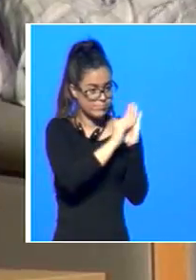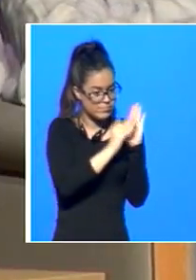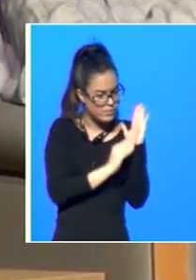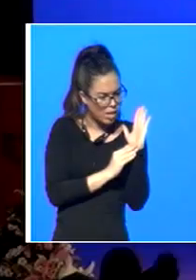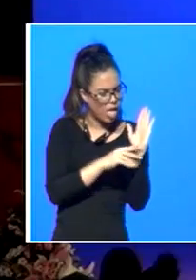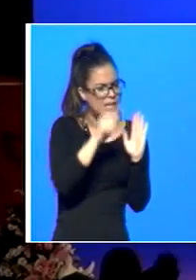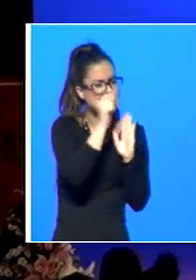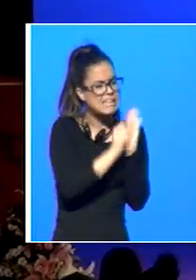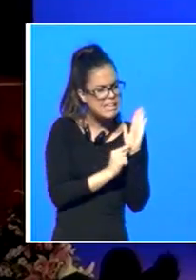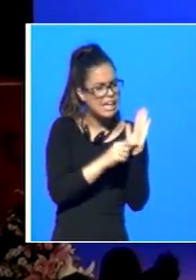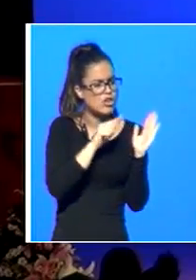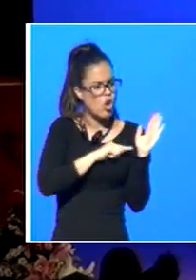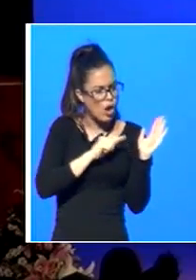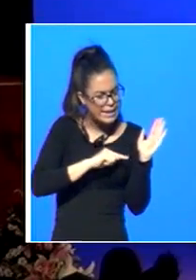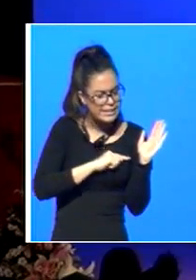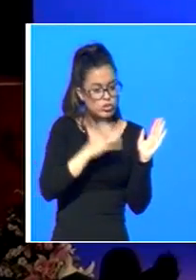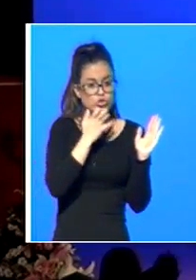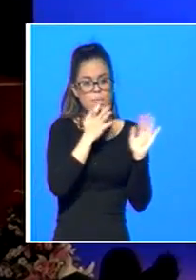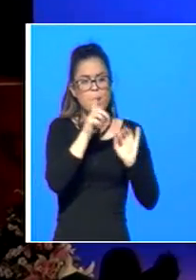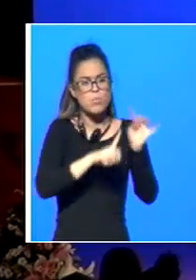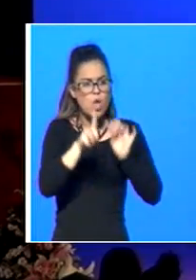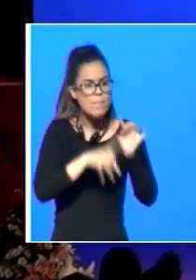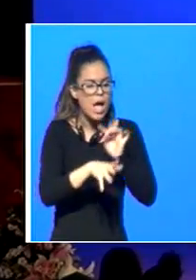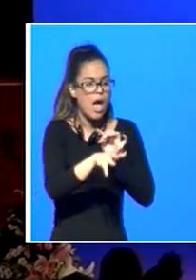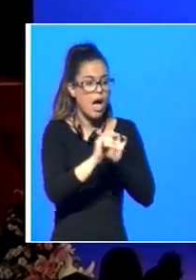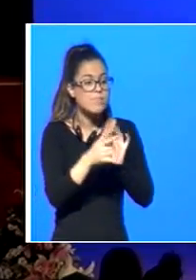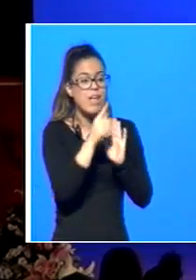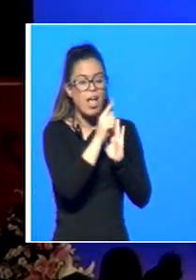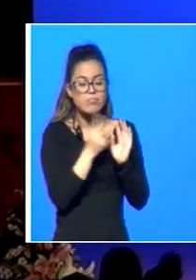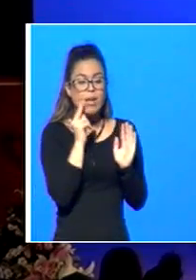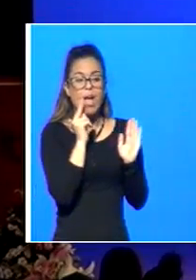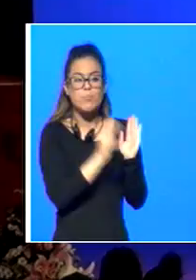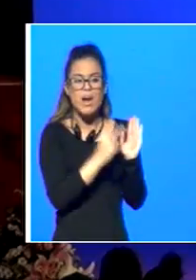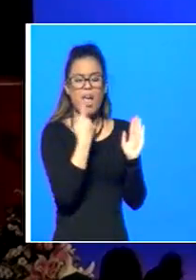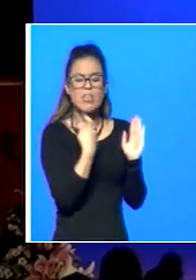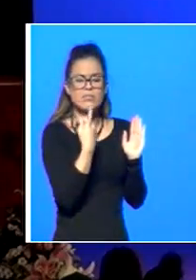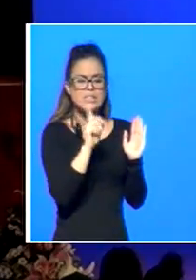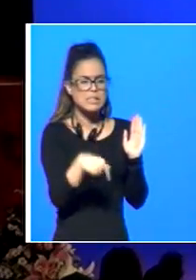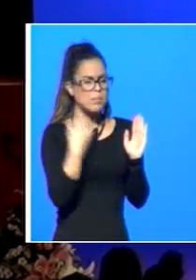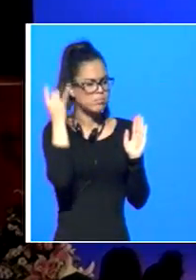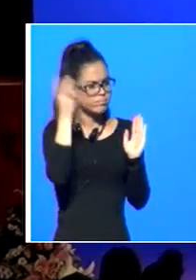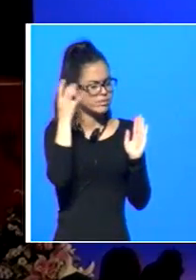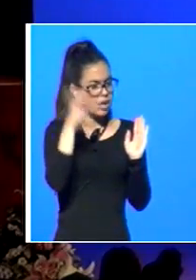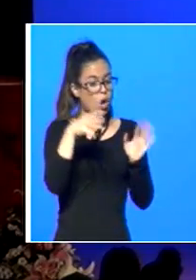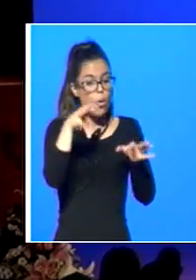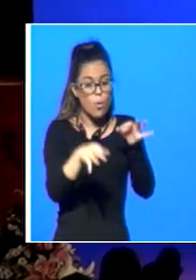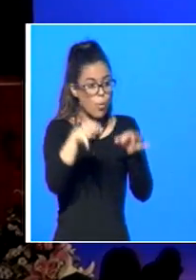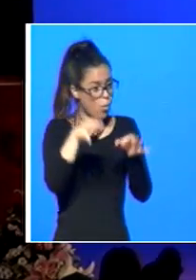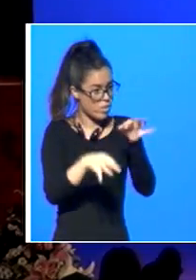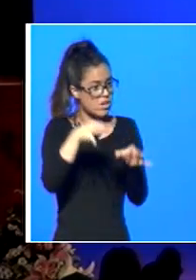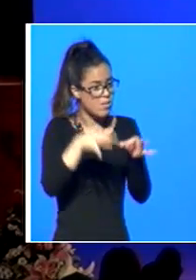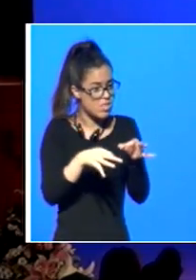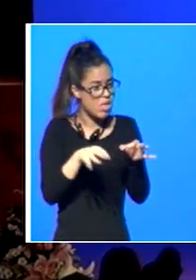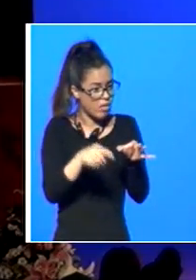éticos cuando hay algún problema, hay que mirar a la convención. Es vinculante, jurídicamente vinculante,